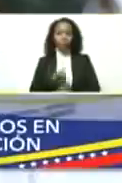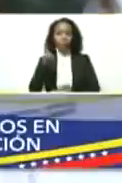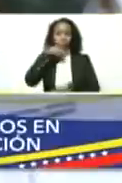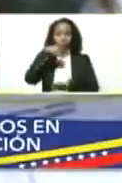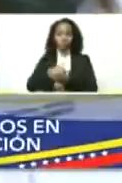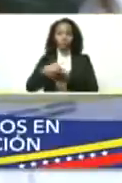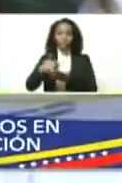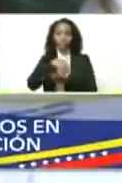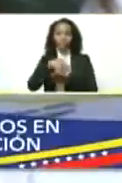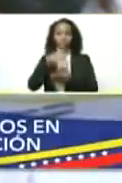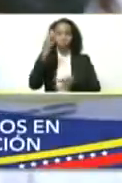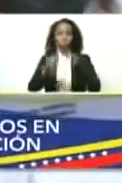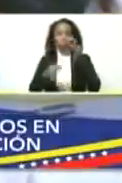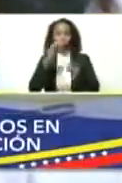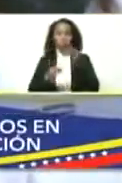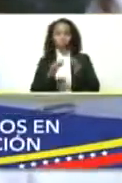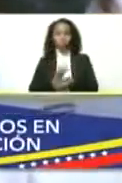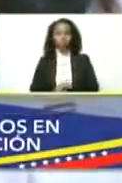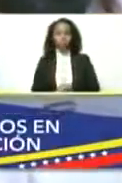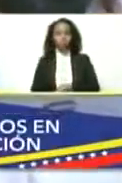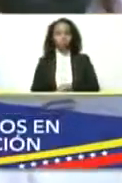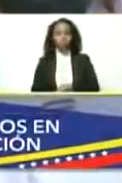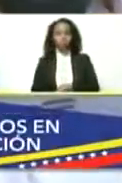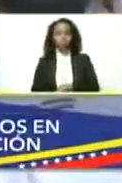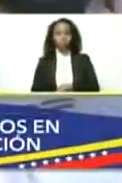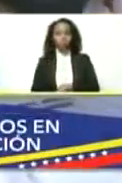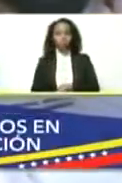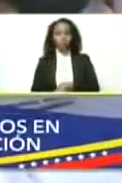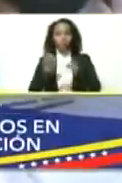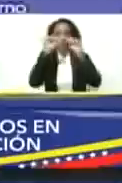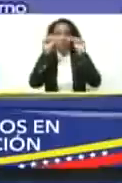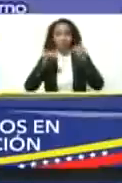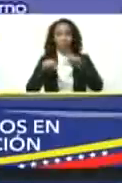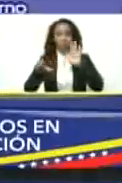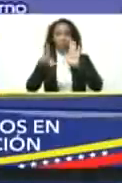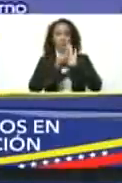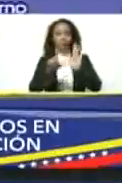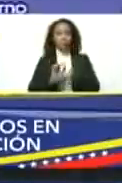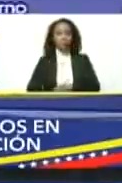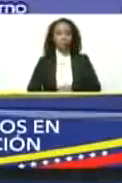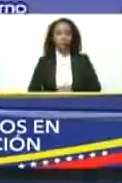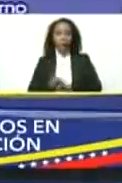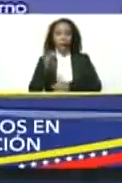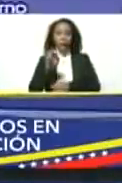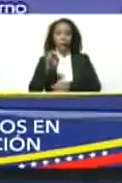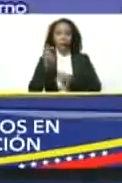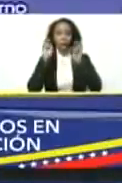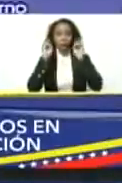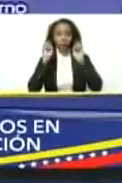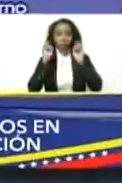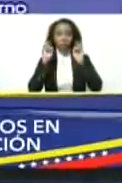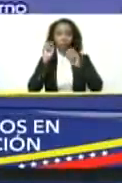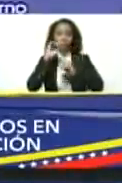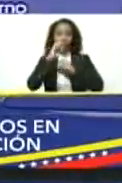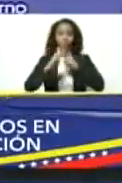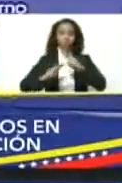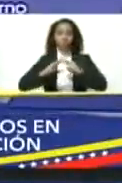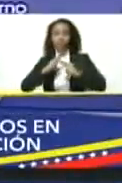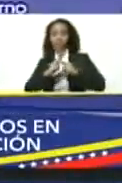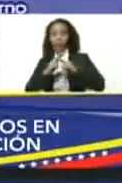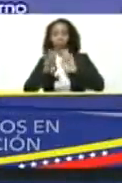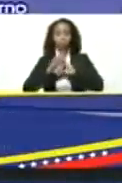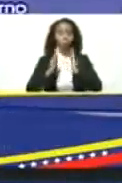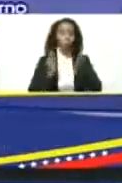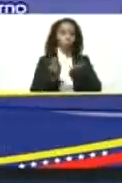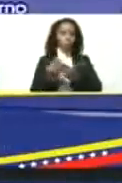débil jurídico. Y en el sistema de leyes, las doctrinas universales del mundo